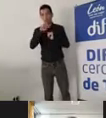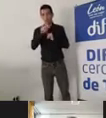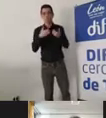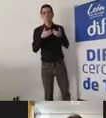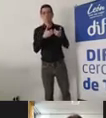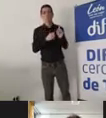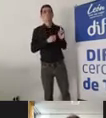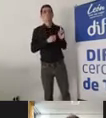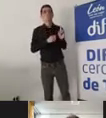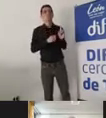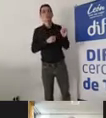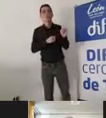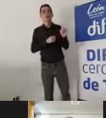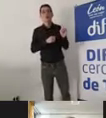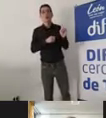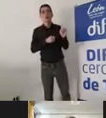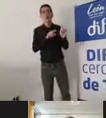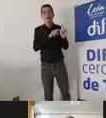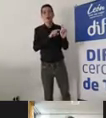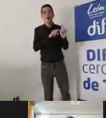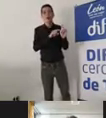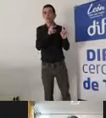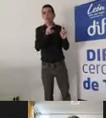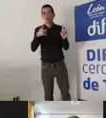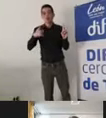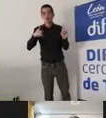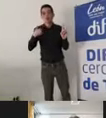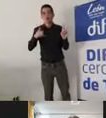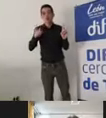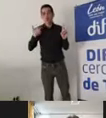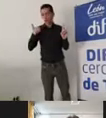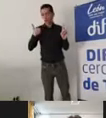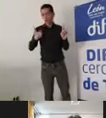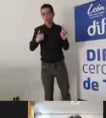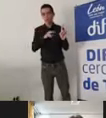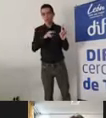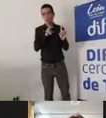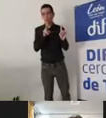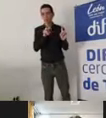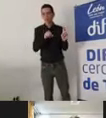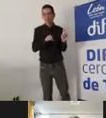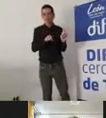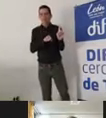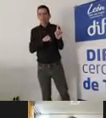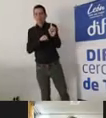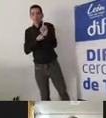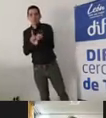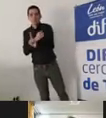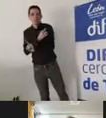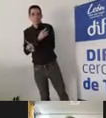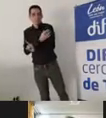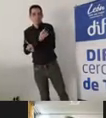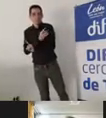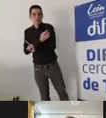no sé cómo le digan en México, si ves a un joven venir vestido de determinada manera, así ves a un adulto venir de una manera similar, porque genera